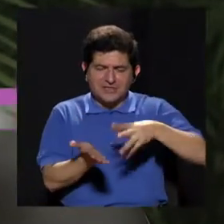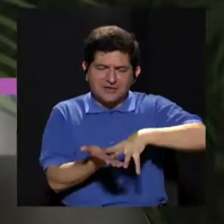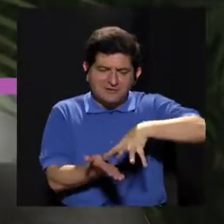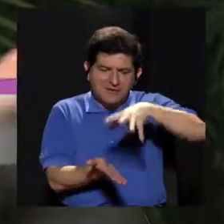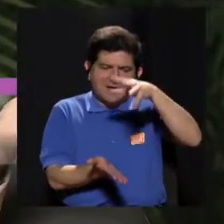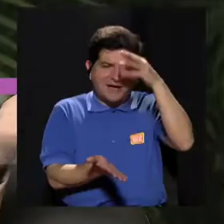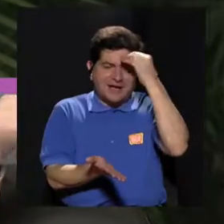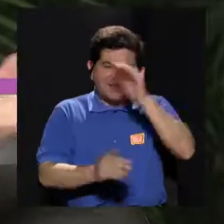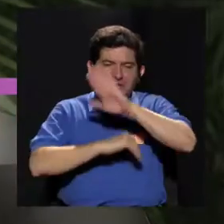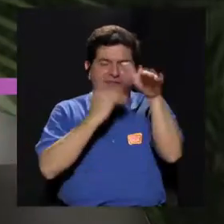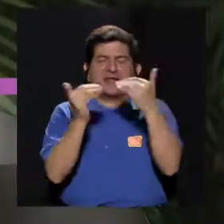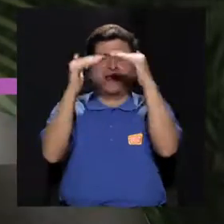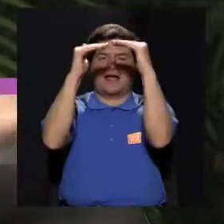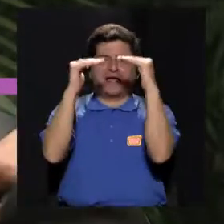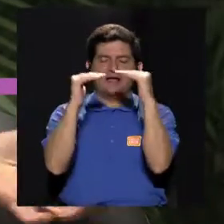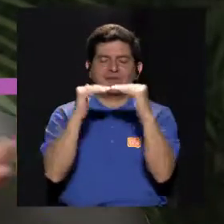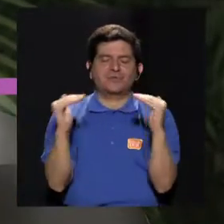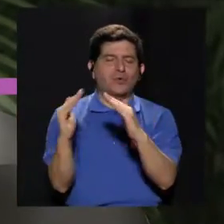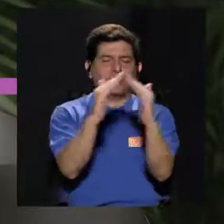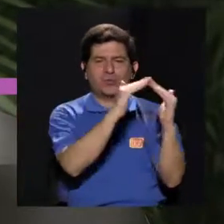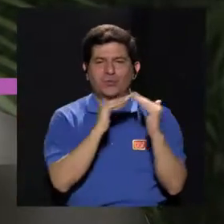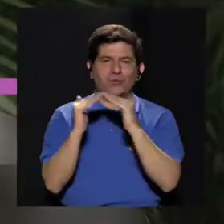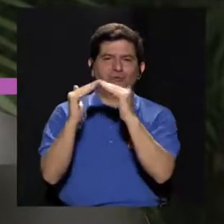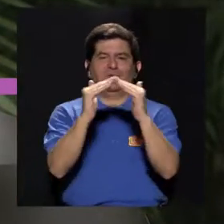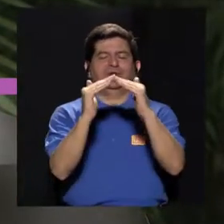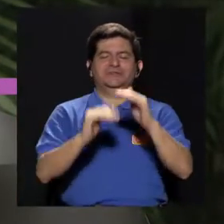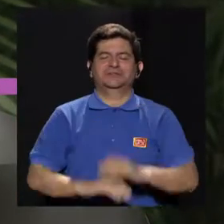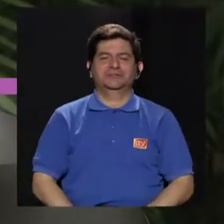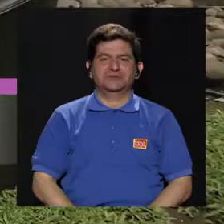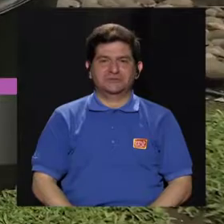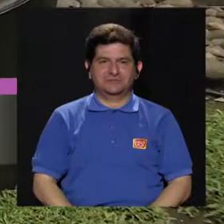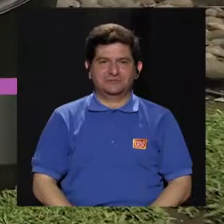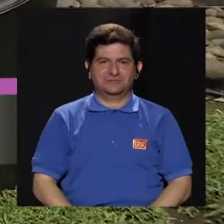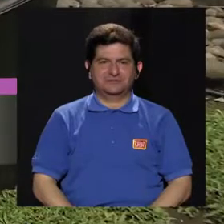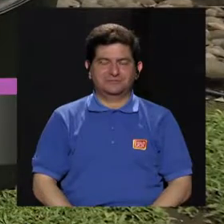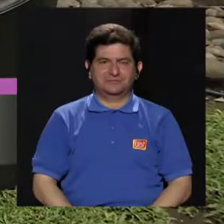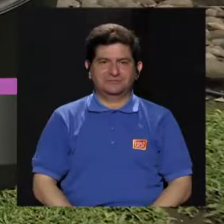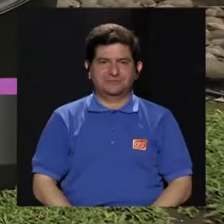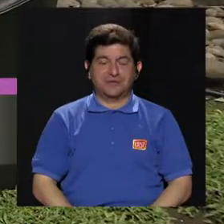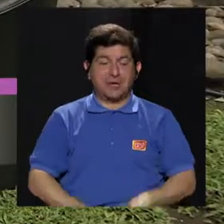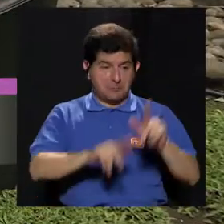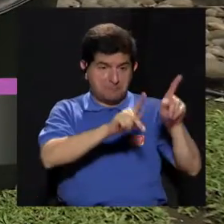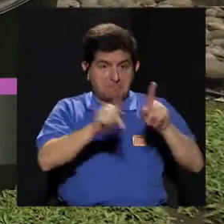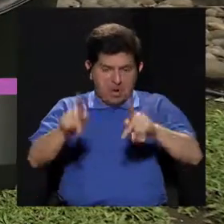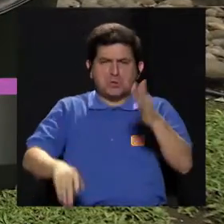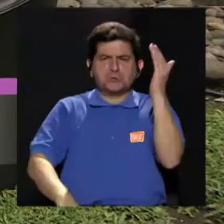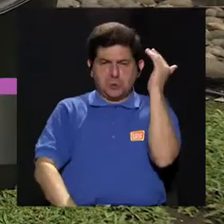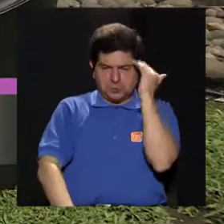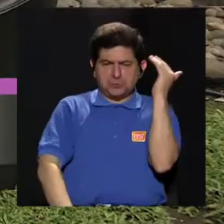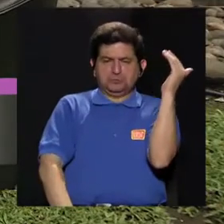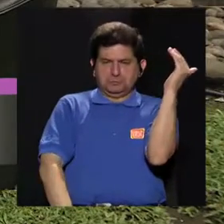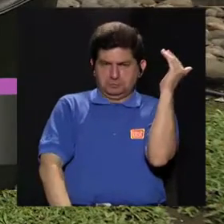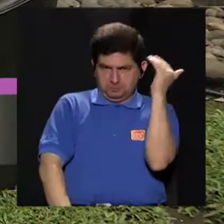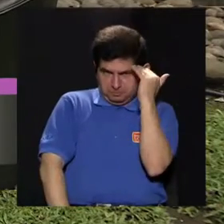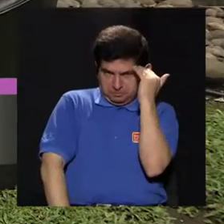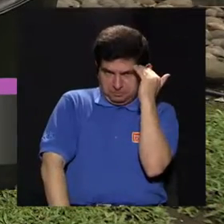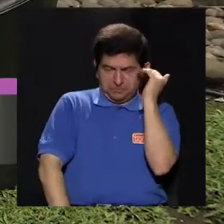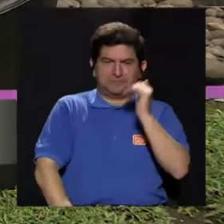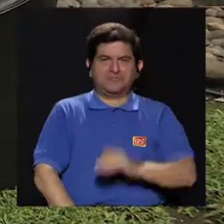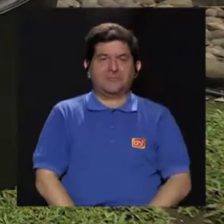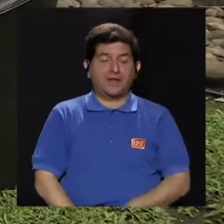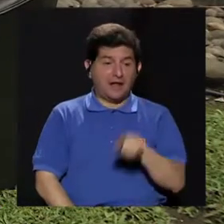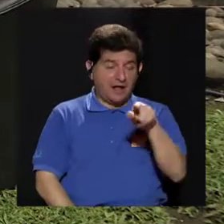el aprendizaje a todos los niveles de la población, ¿verdad? Entre más conozca la